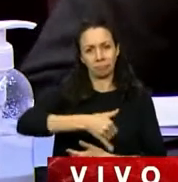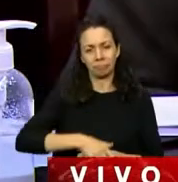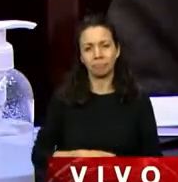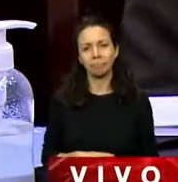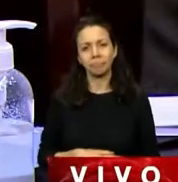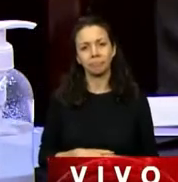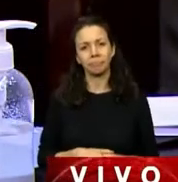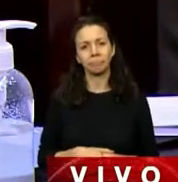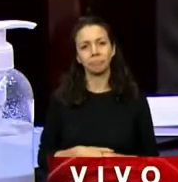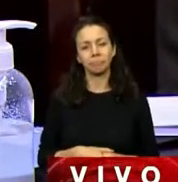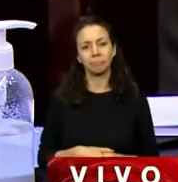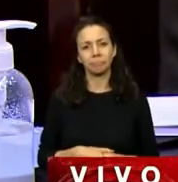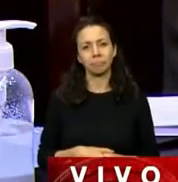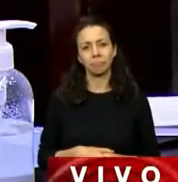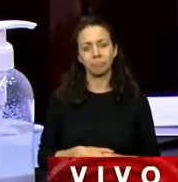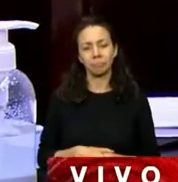compañeros.